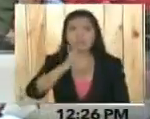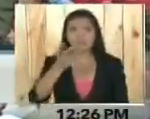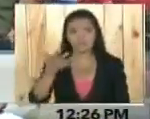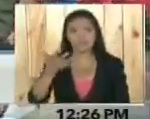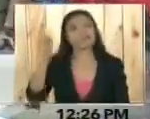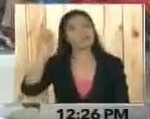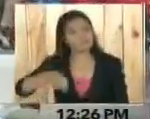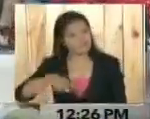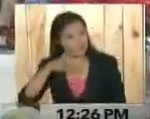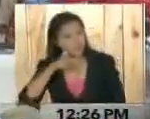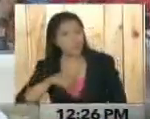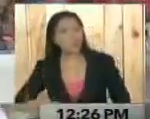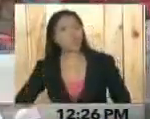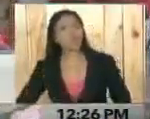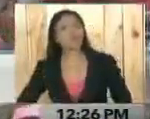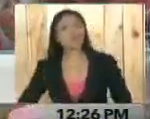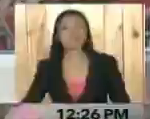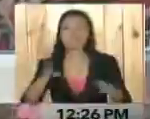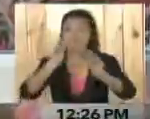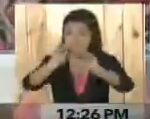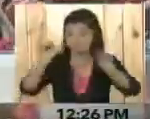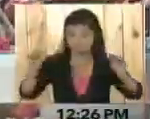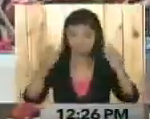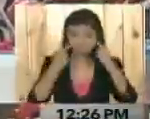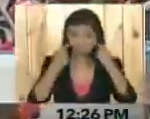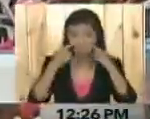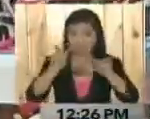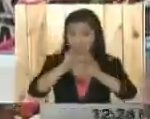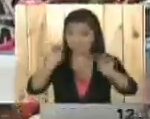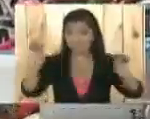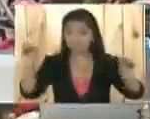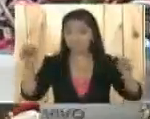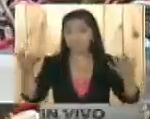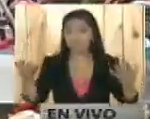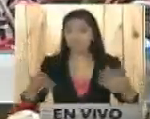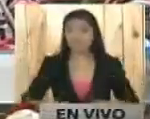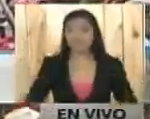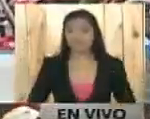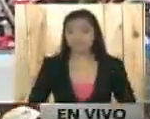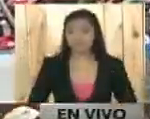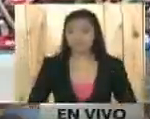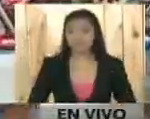oye. Hermano, miren. Ya.